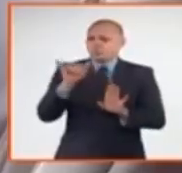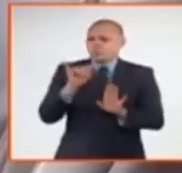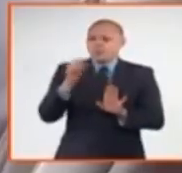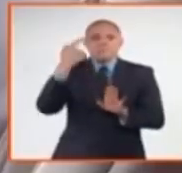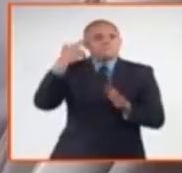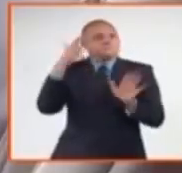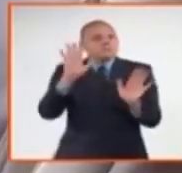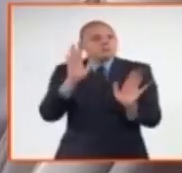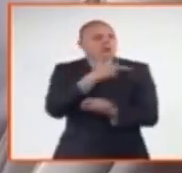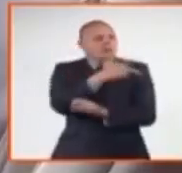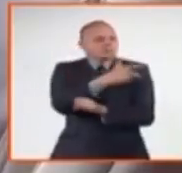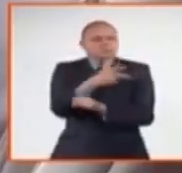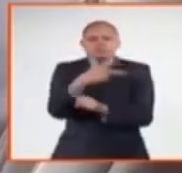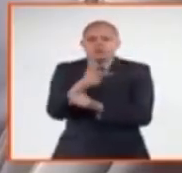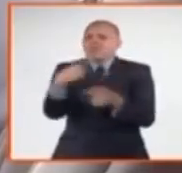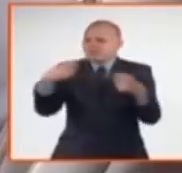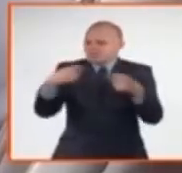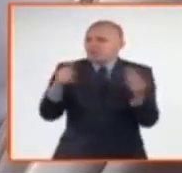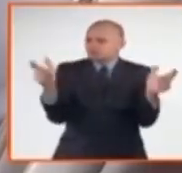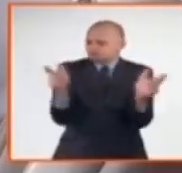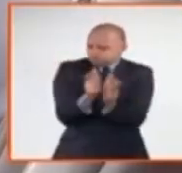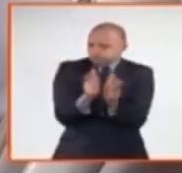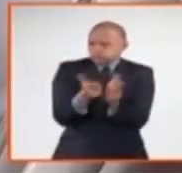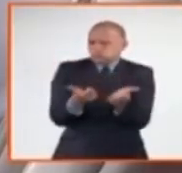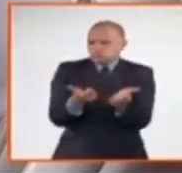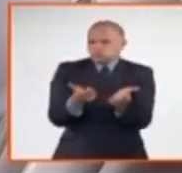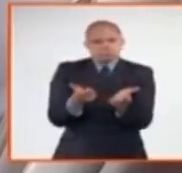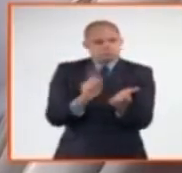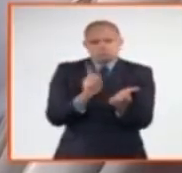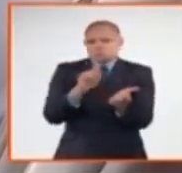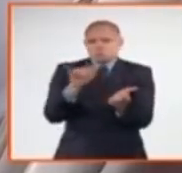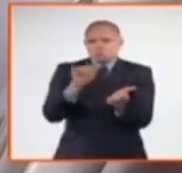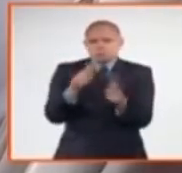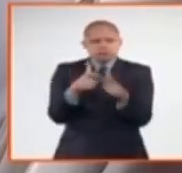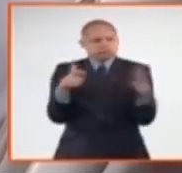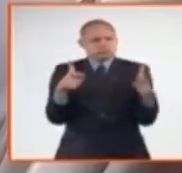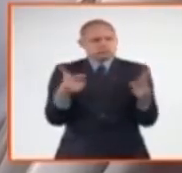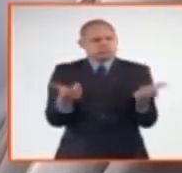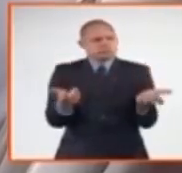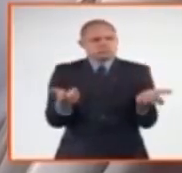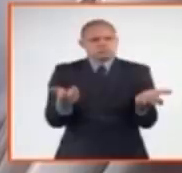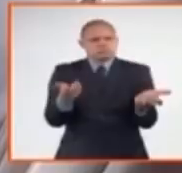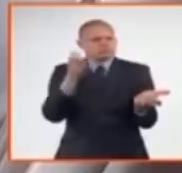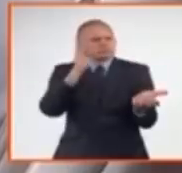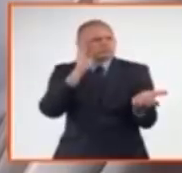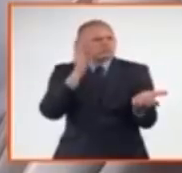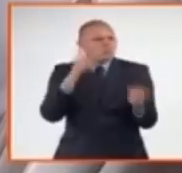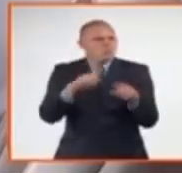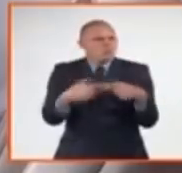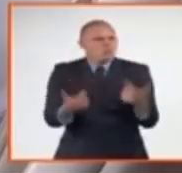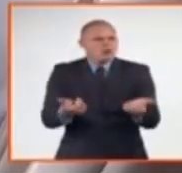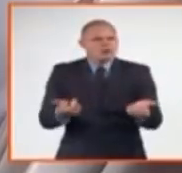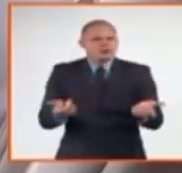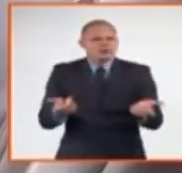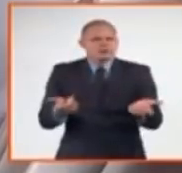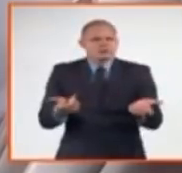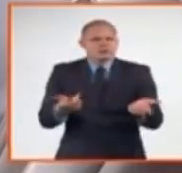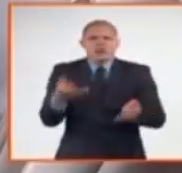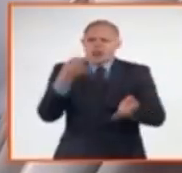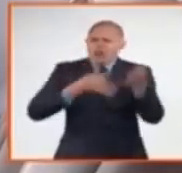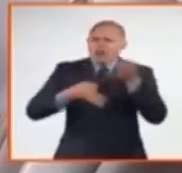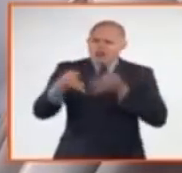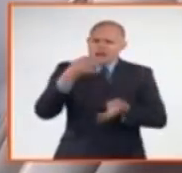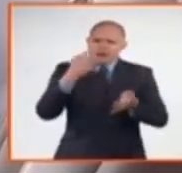es bastante compleja para cuba y para otros países que están avanzados en la vacunación por qué sucede eso cuáles son en su opinión las variables que están